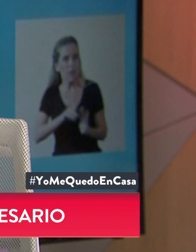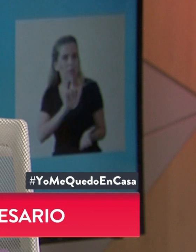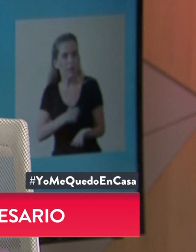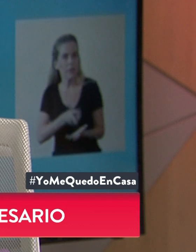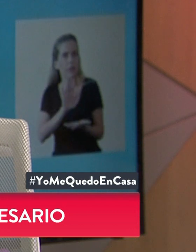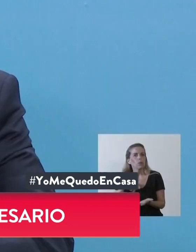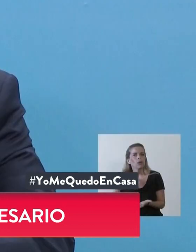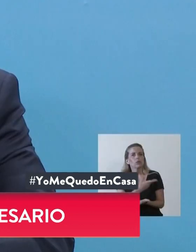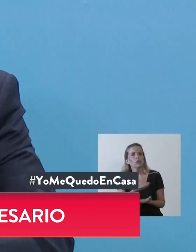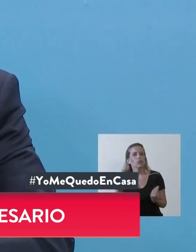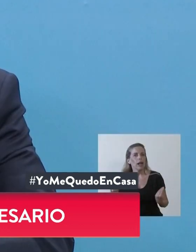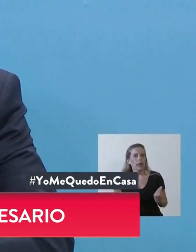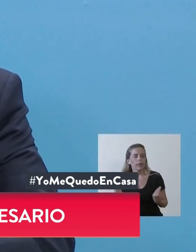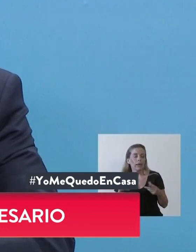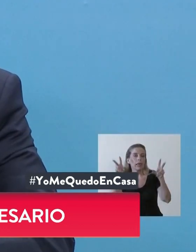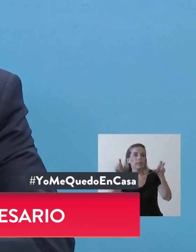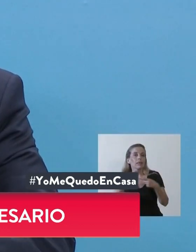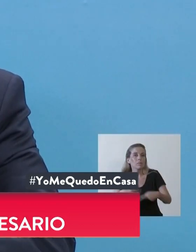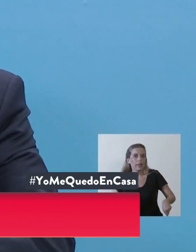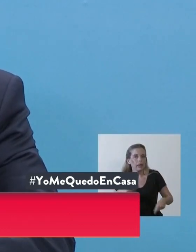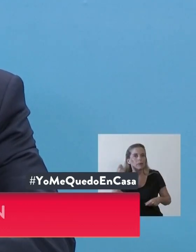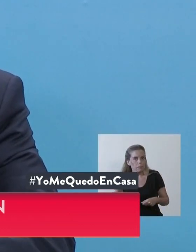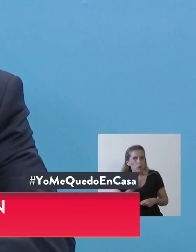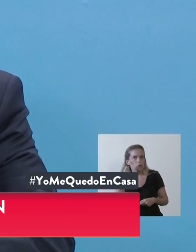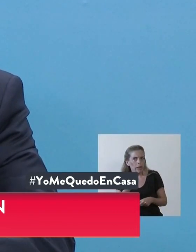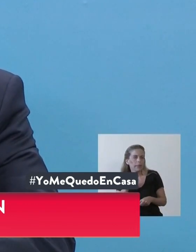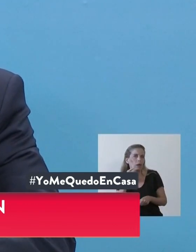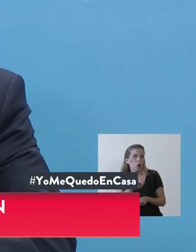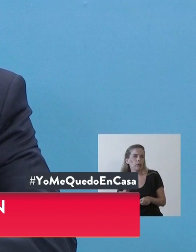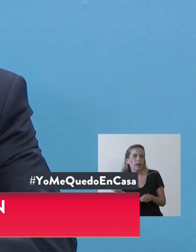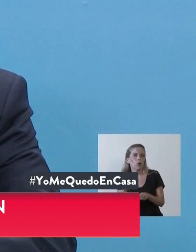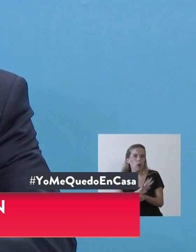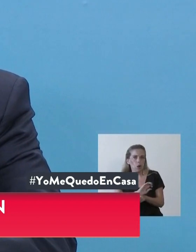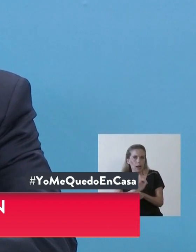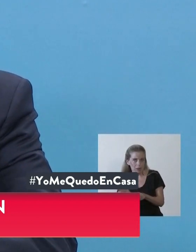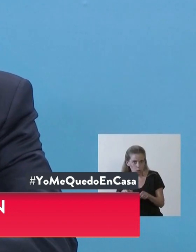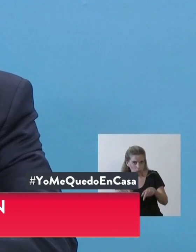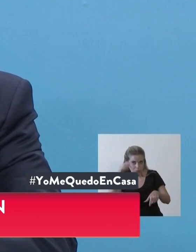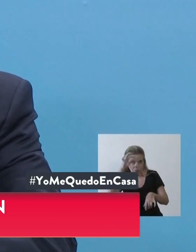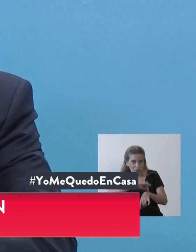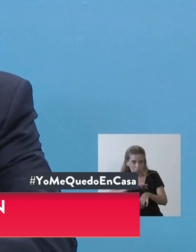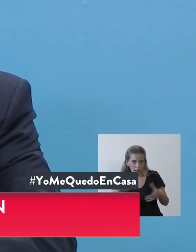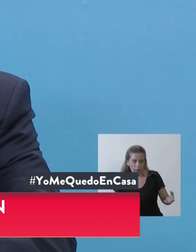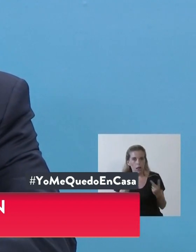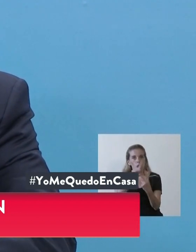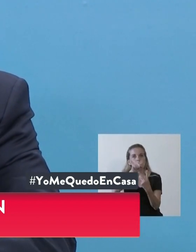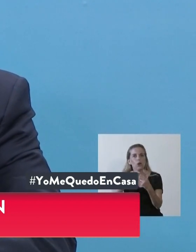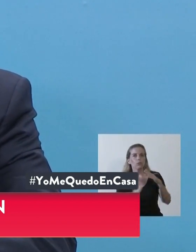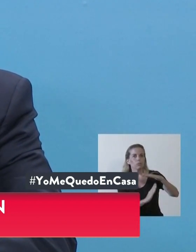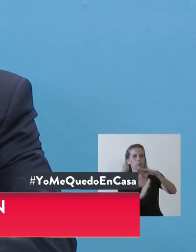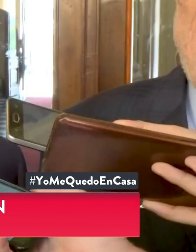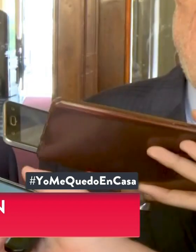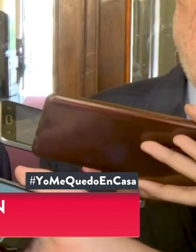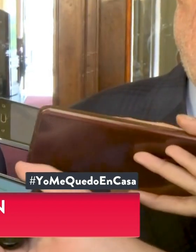Aracena, así es el primer empresario que declara como testigo en esta investigación preliminar que está analizando un fiscal. Fue durante el fin